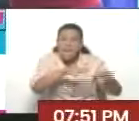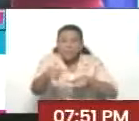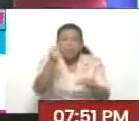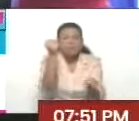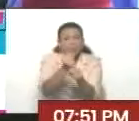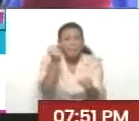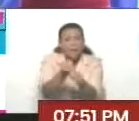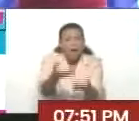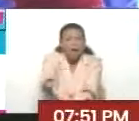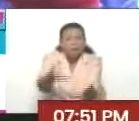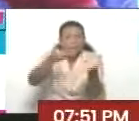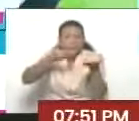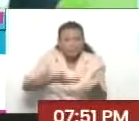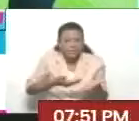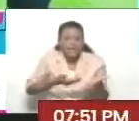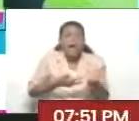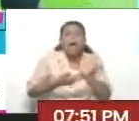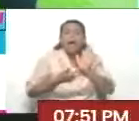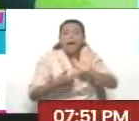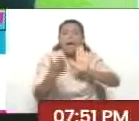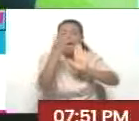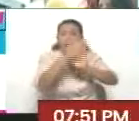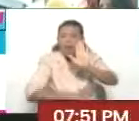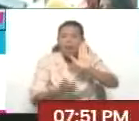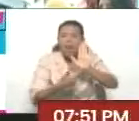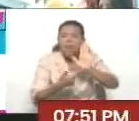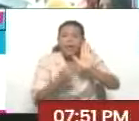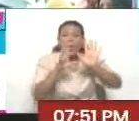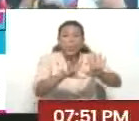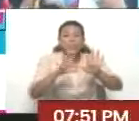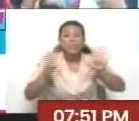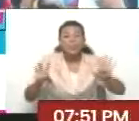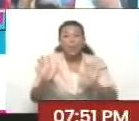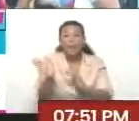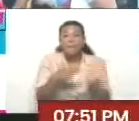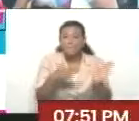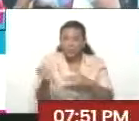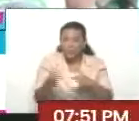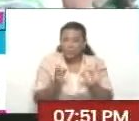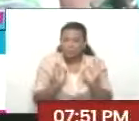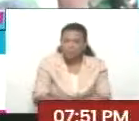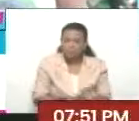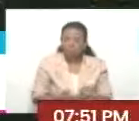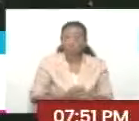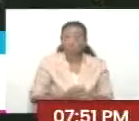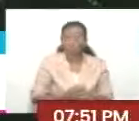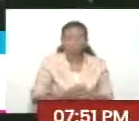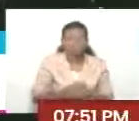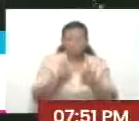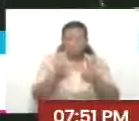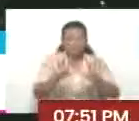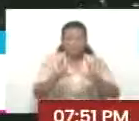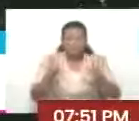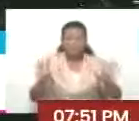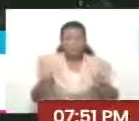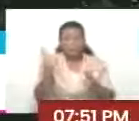trabajo y presentárselo al país. Un 19 de marzo, un 19 de marzo.